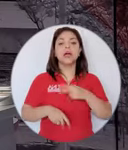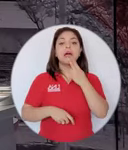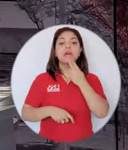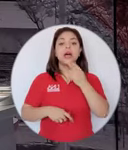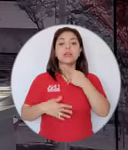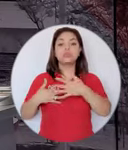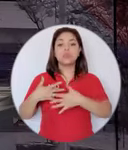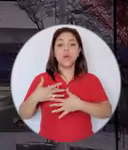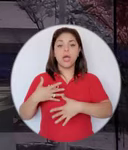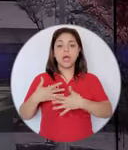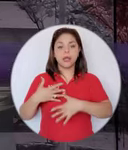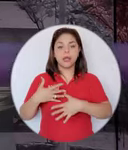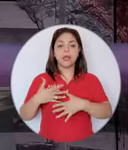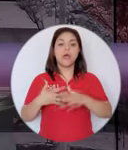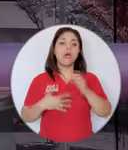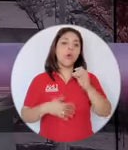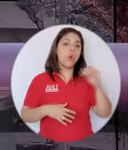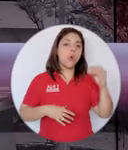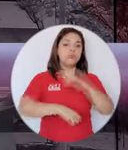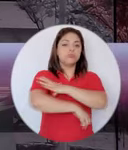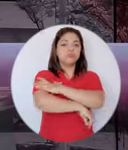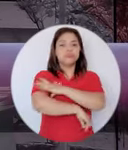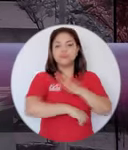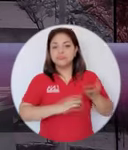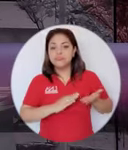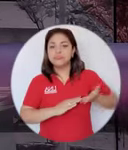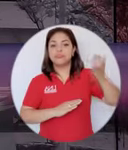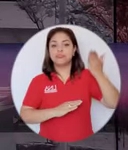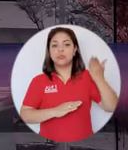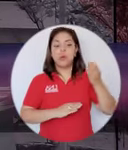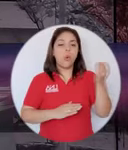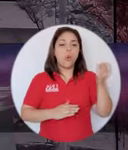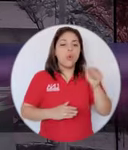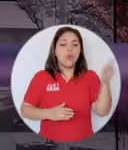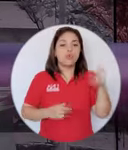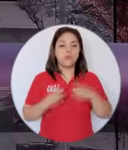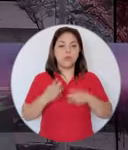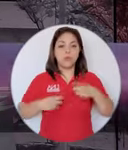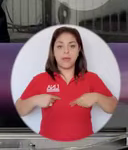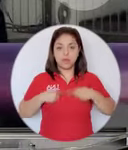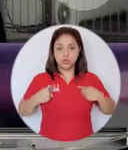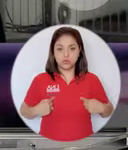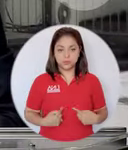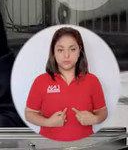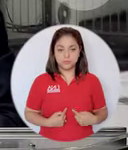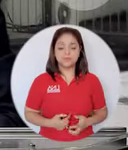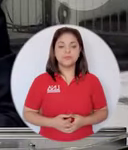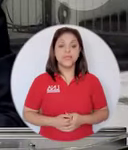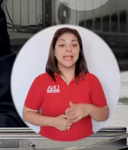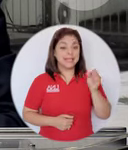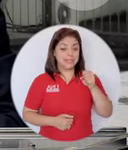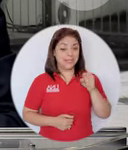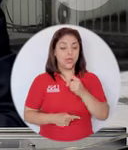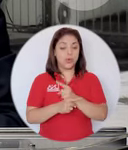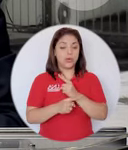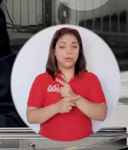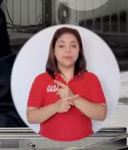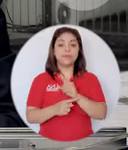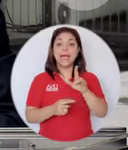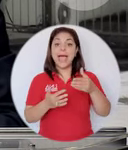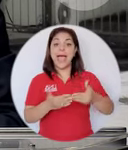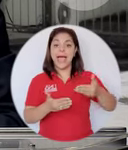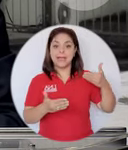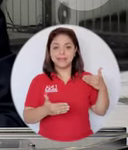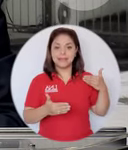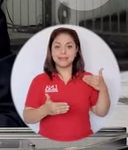tiene diabetes, hipertensión o alguna otra padecimiento cardiovascular. Sí, correcto. Vamos a tener de que si bien